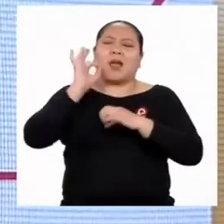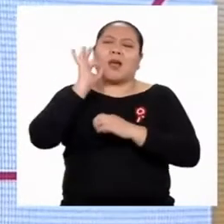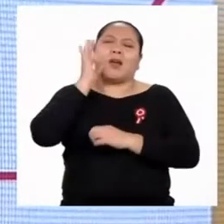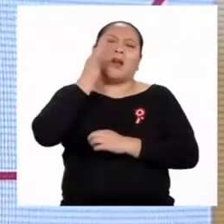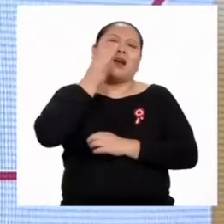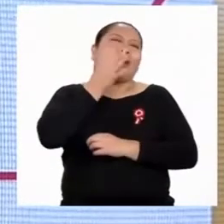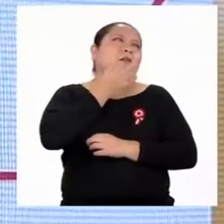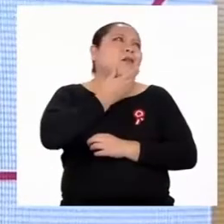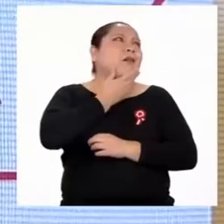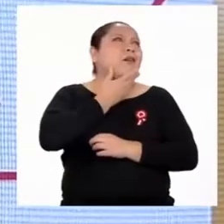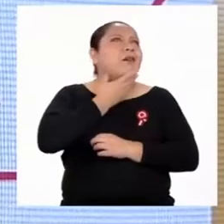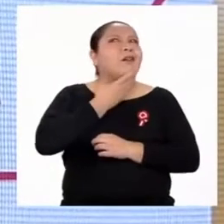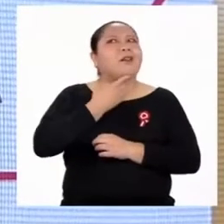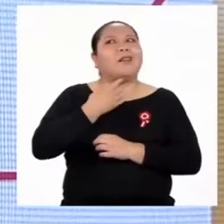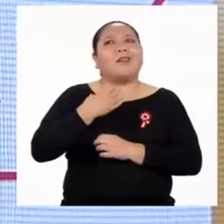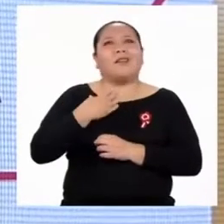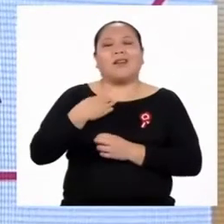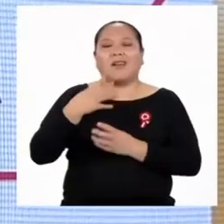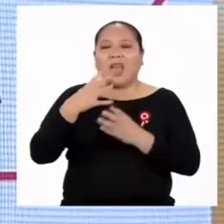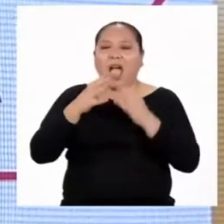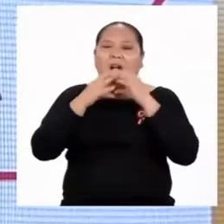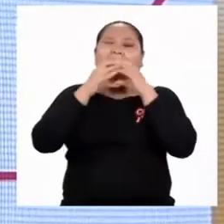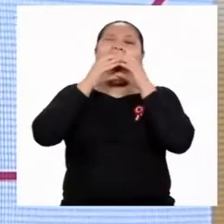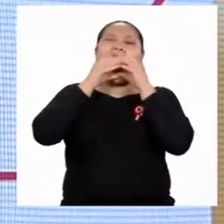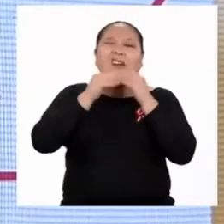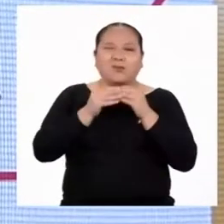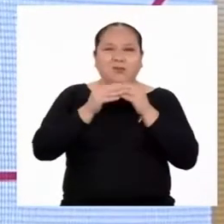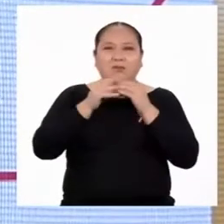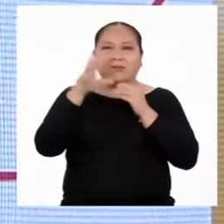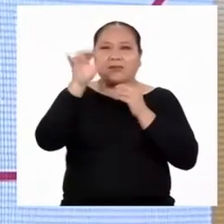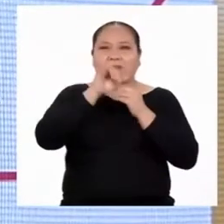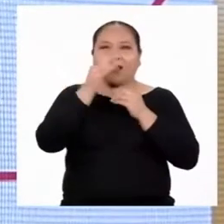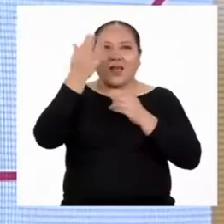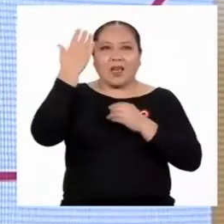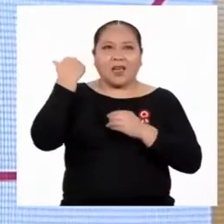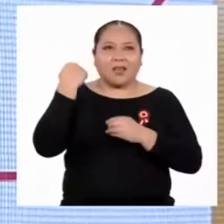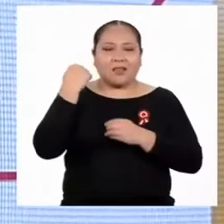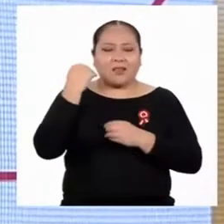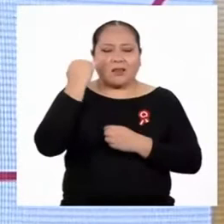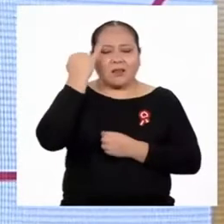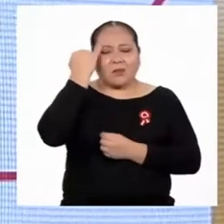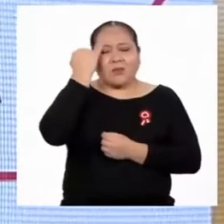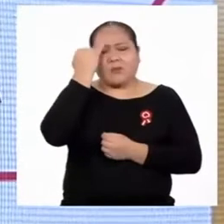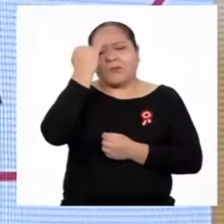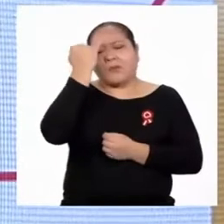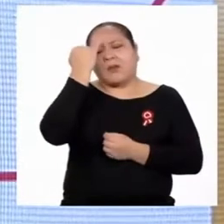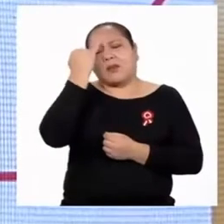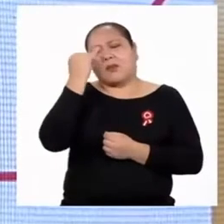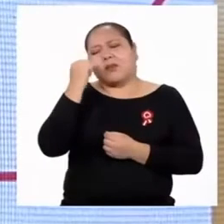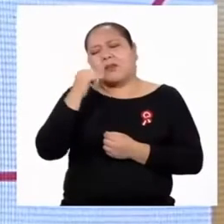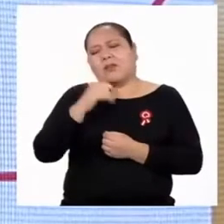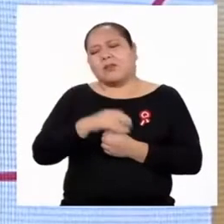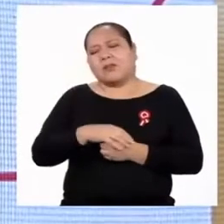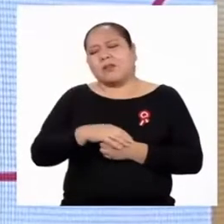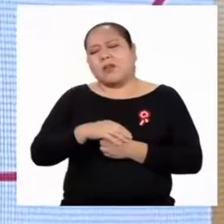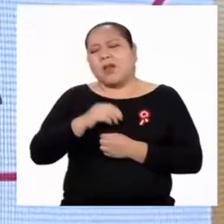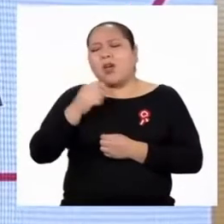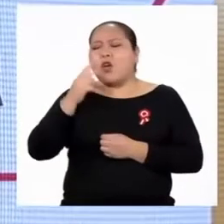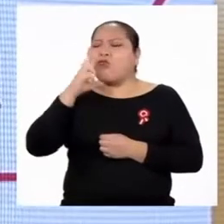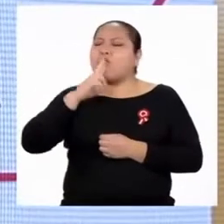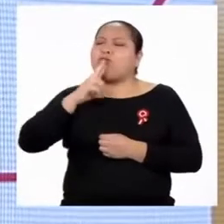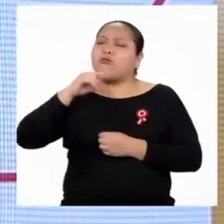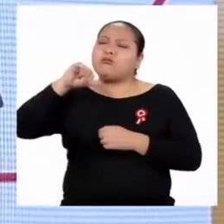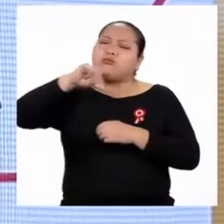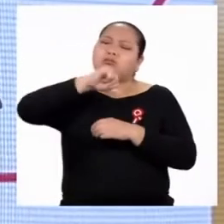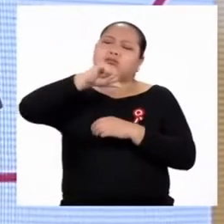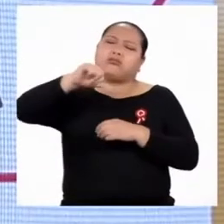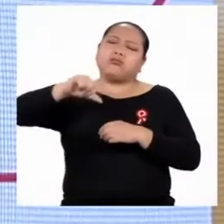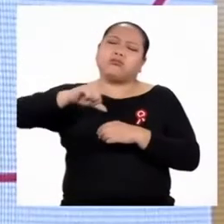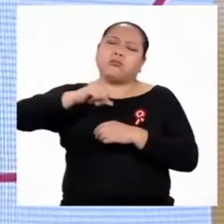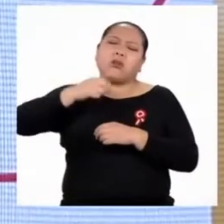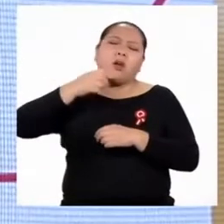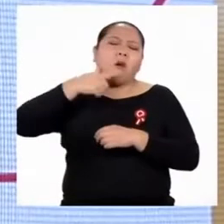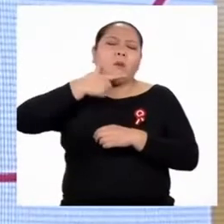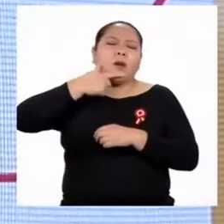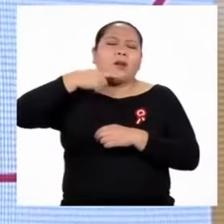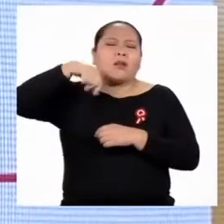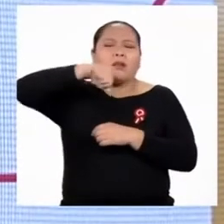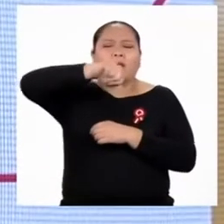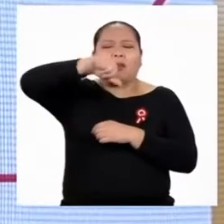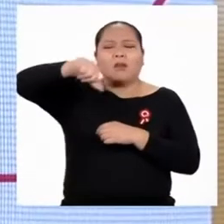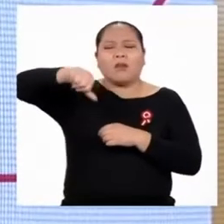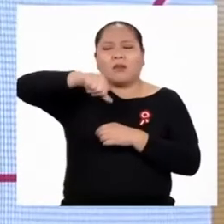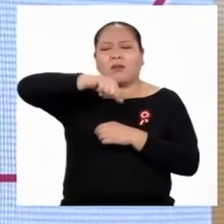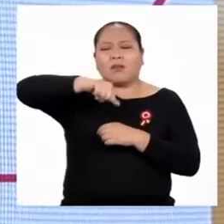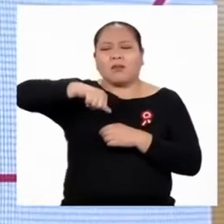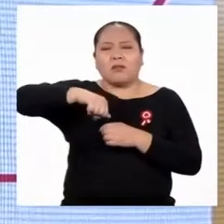Me encantaría comerme un sándwich como antes. Uy, me lo puedo imaginar con ketchup, mostaza, mayonesa y una